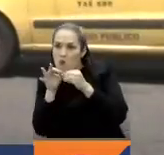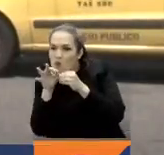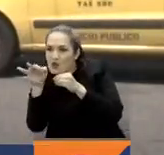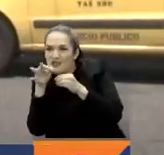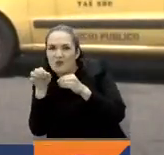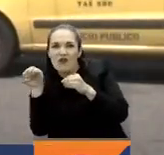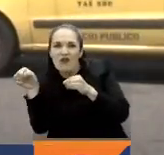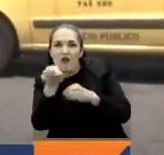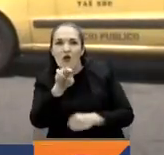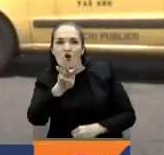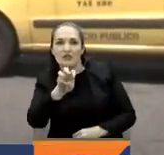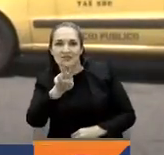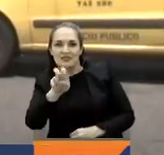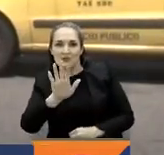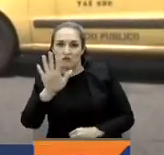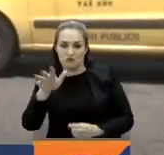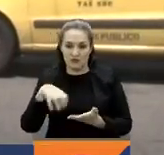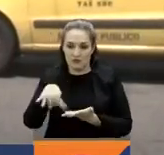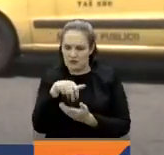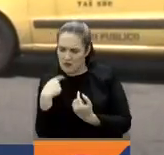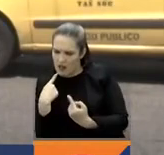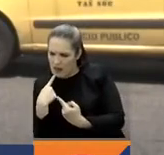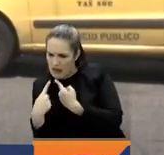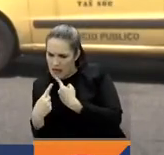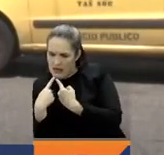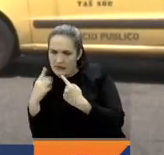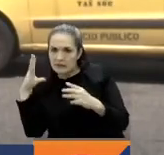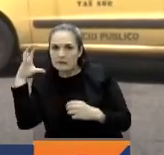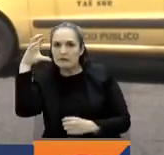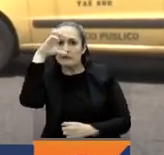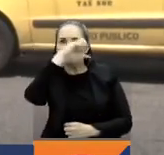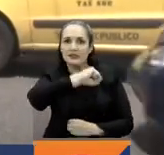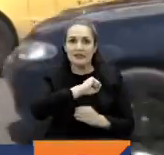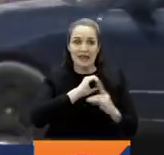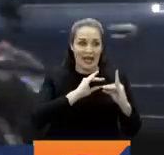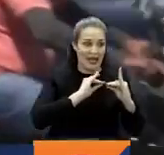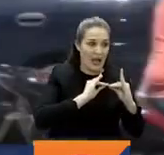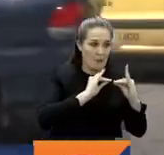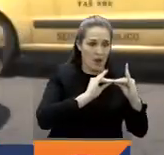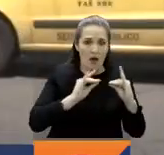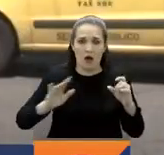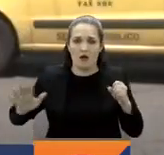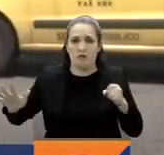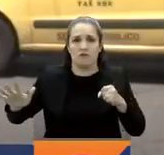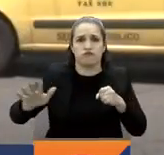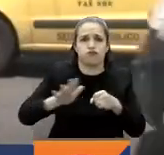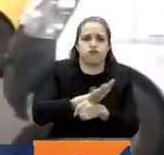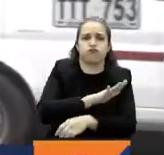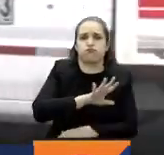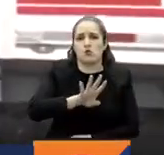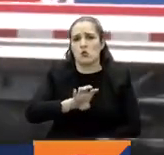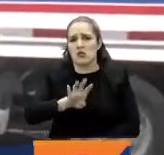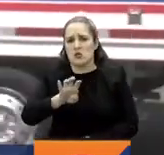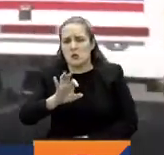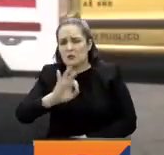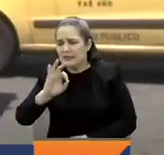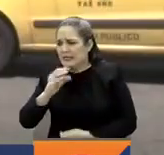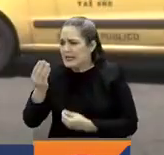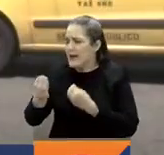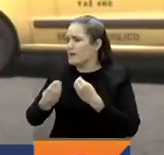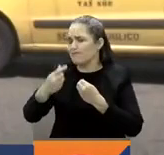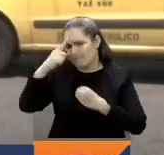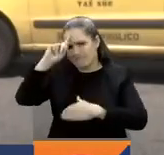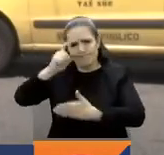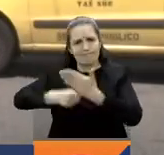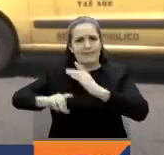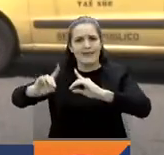de Santander y donde se evidenció que la ocupación UCI sigue promediando el 99%. Actualmente en el departamento de